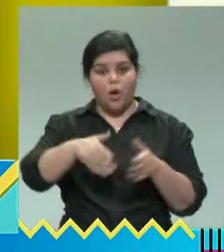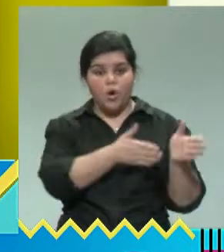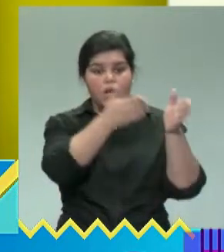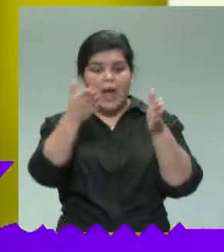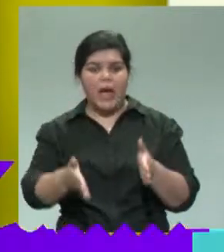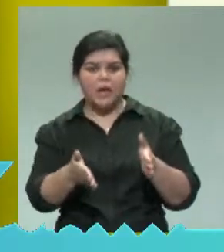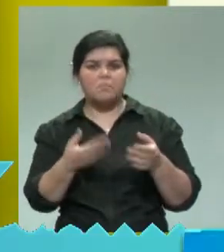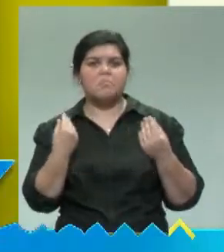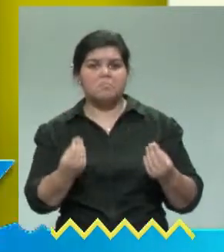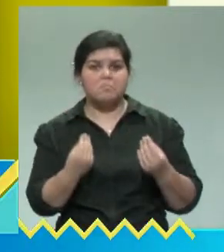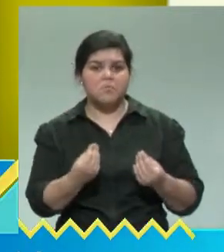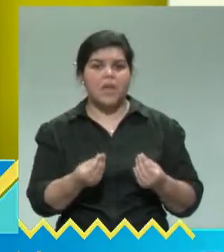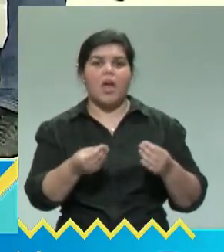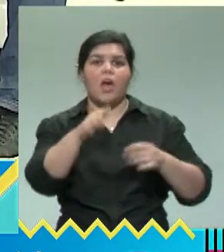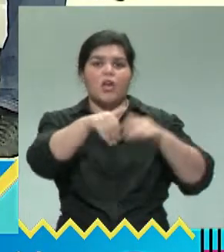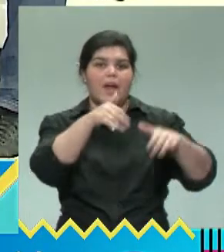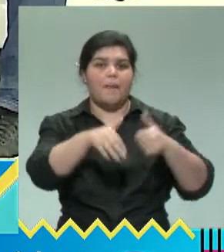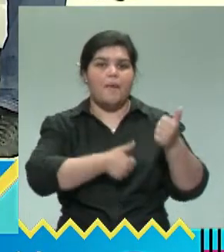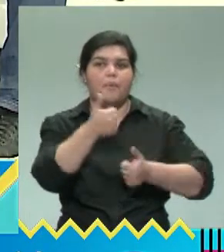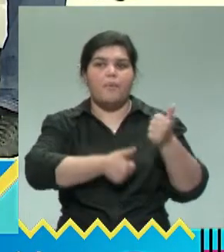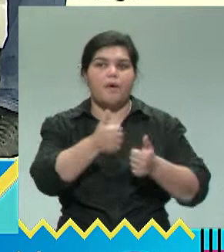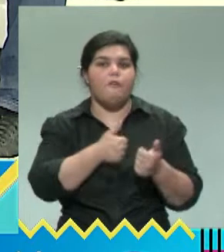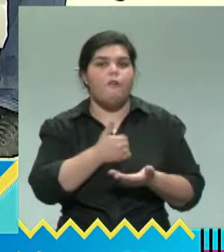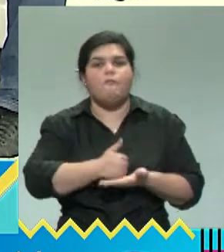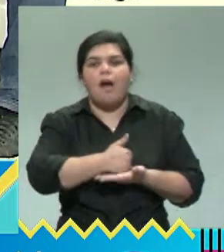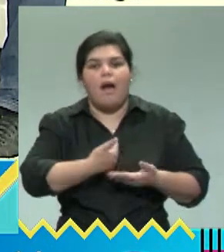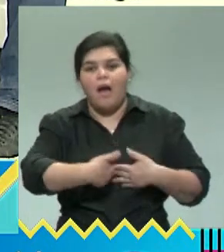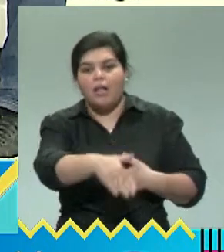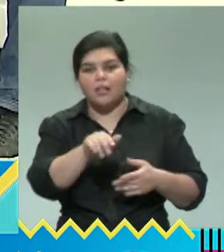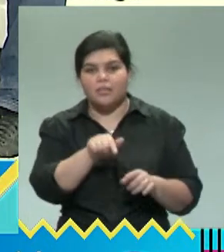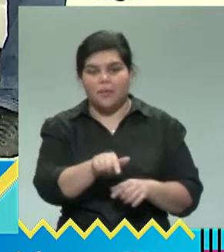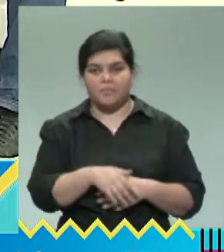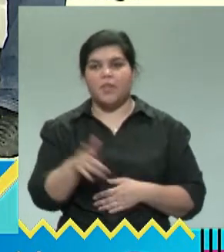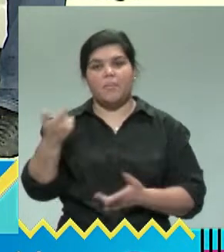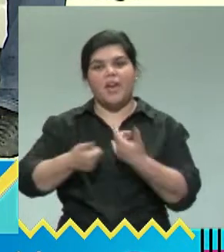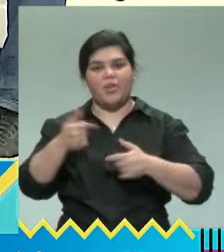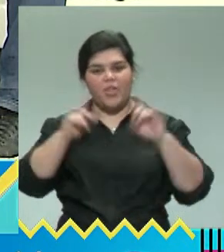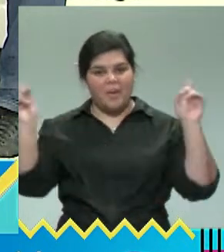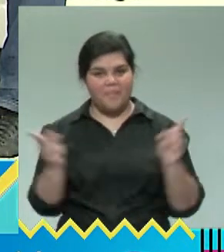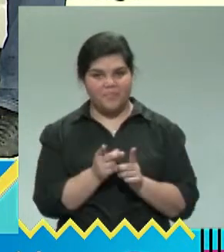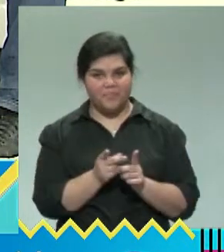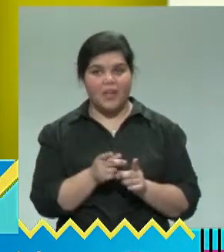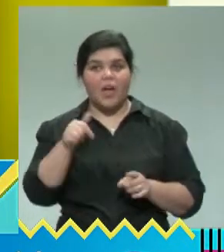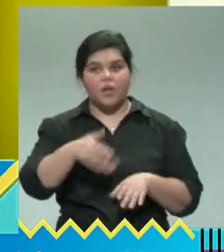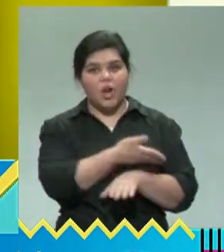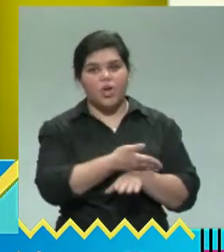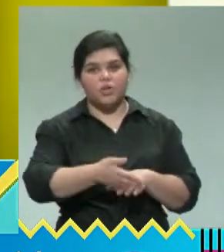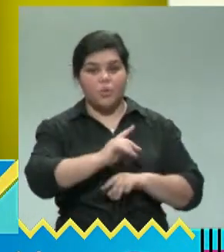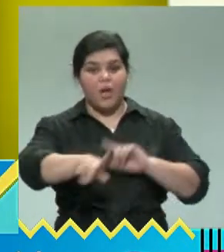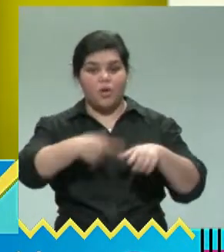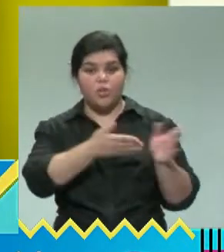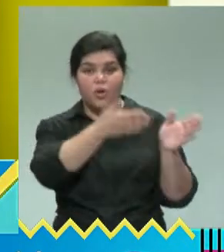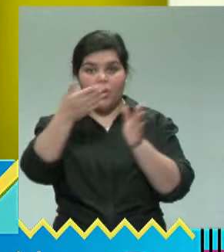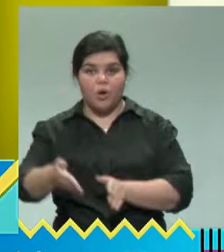de pliegos de licitación. Bien, como para poner en contexto eso que nos has explicado, y vamos a seguir, por supuesto, en el próximo